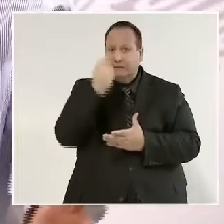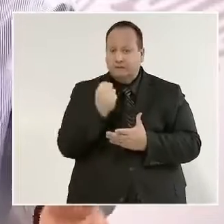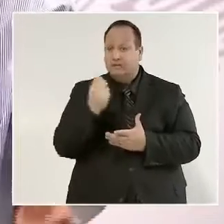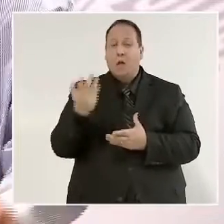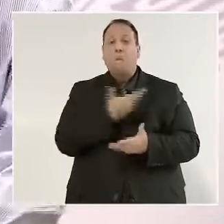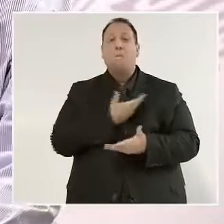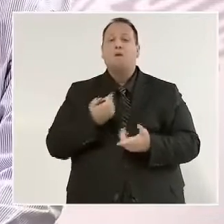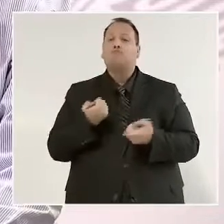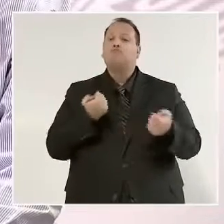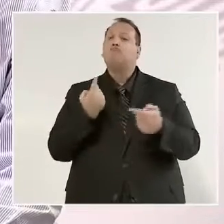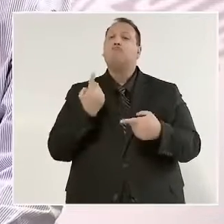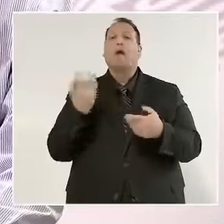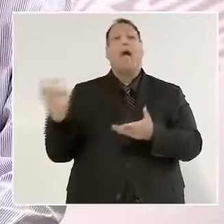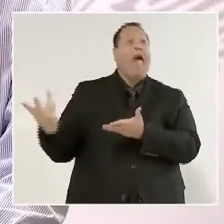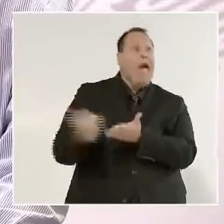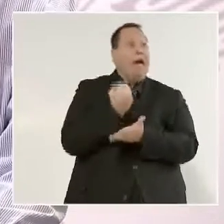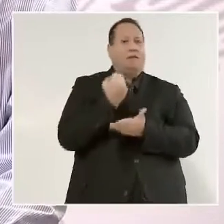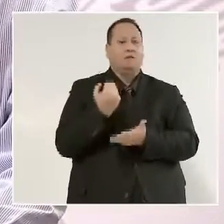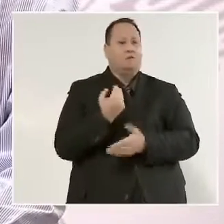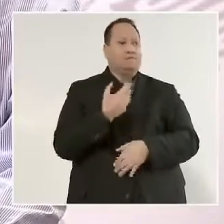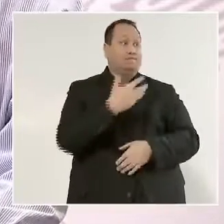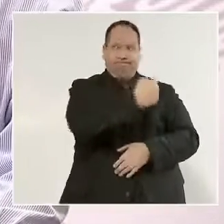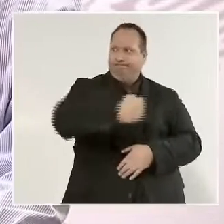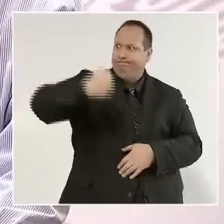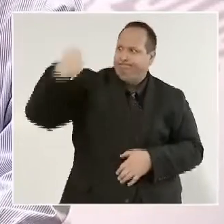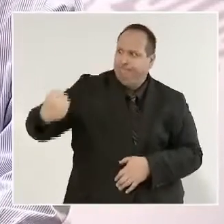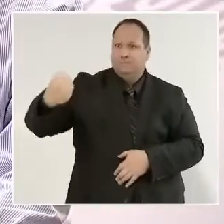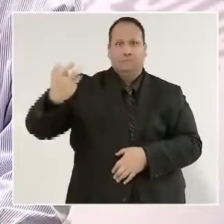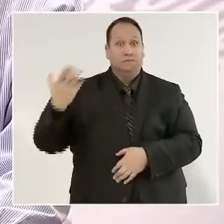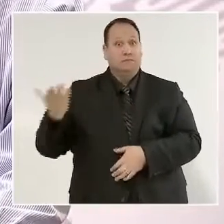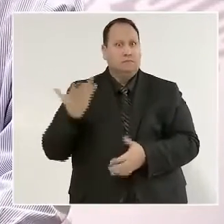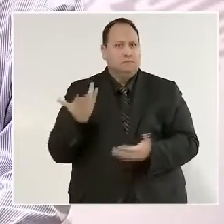la presidencia, lo impusieron.